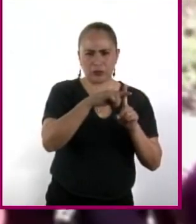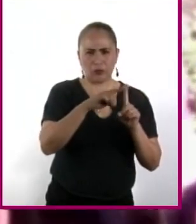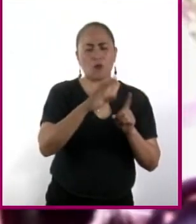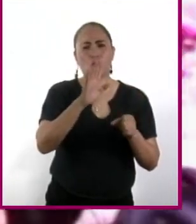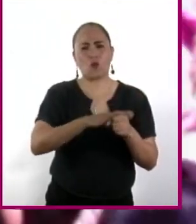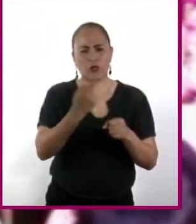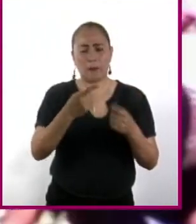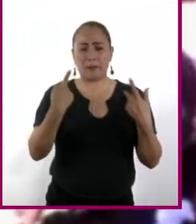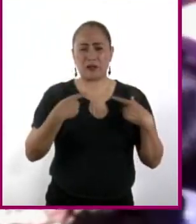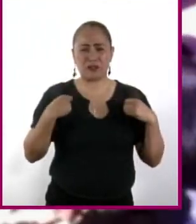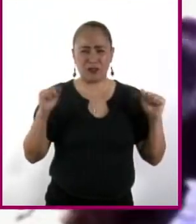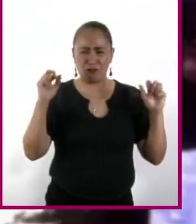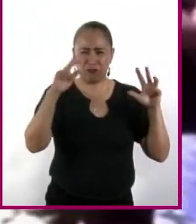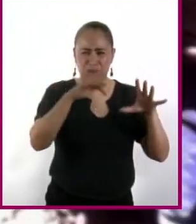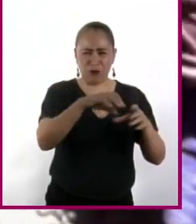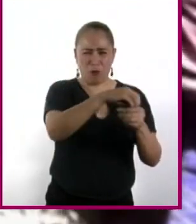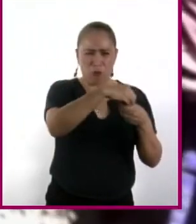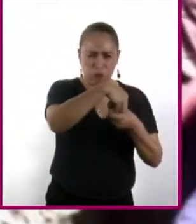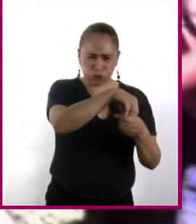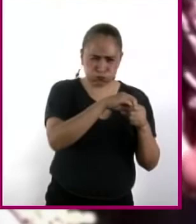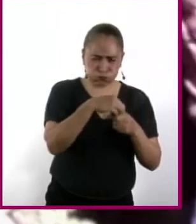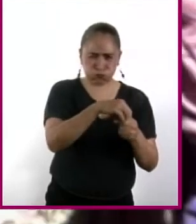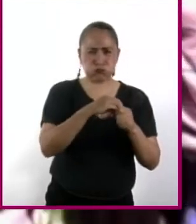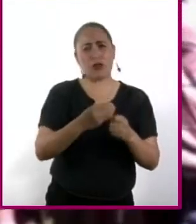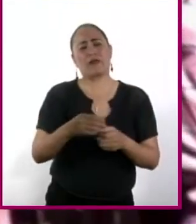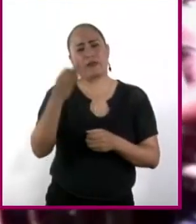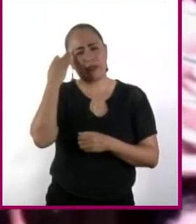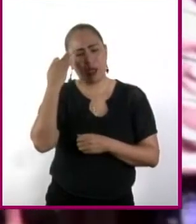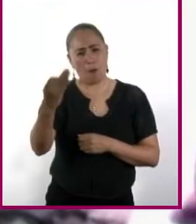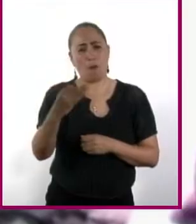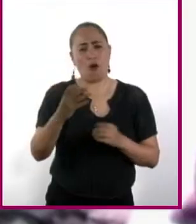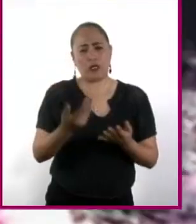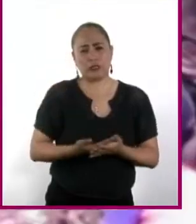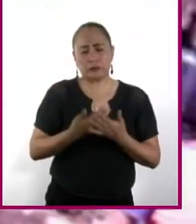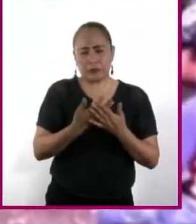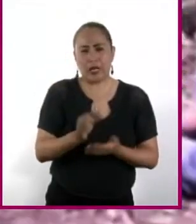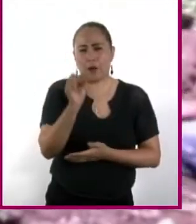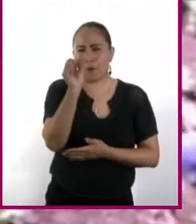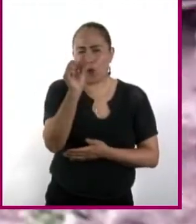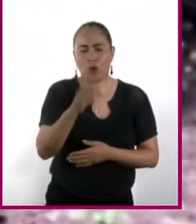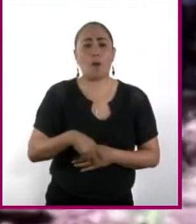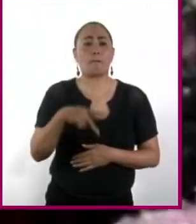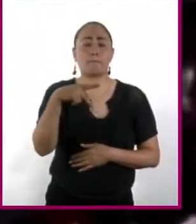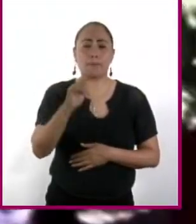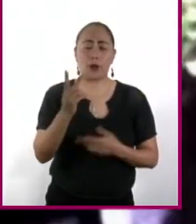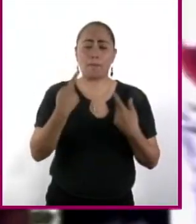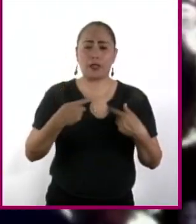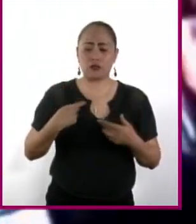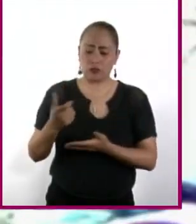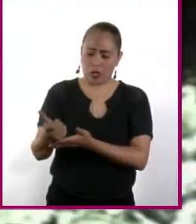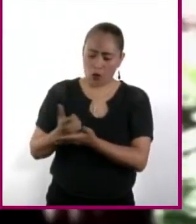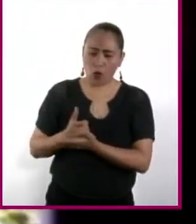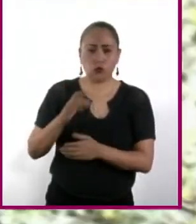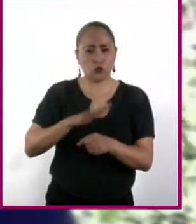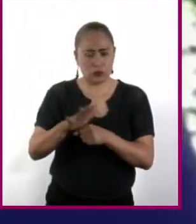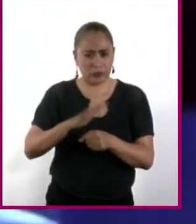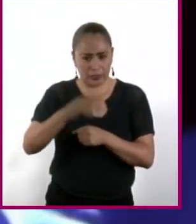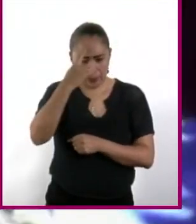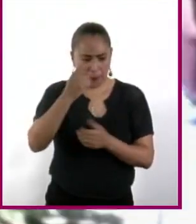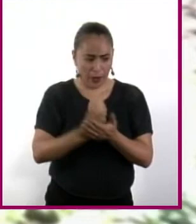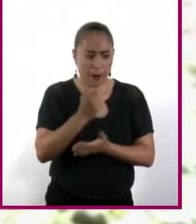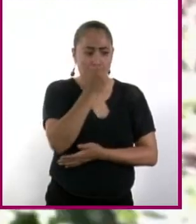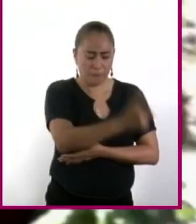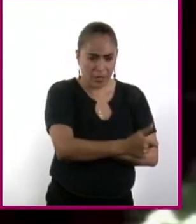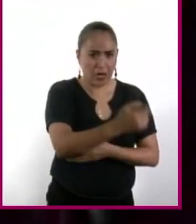de los públicos y que por ende los tiempos de espera son más reducidos. Sin embargo, solo aquellas personas con ingresos suficientes pueden acceder a